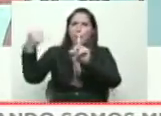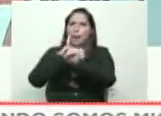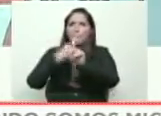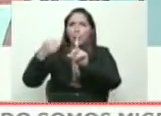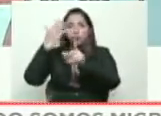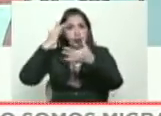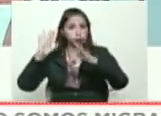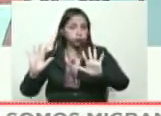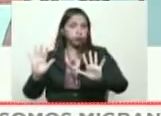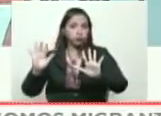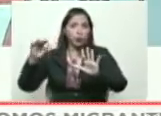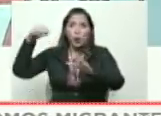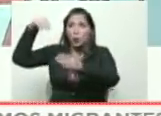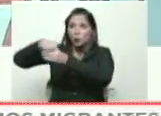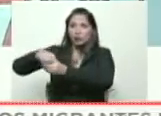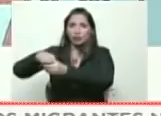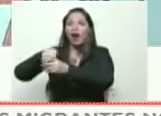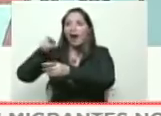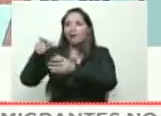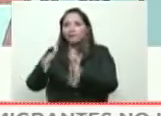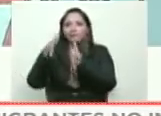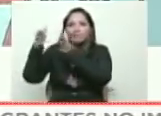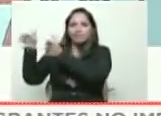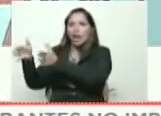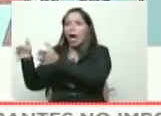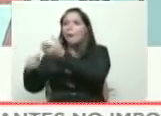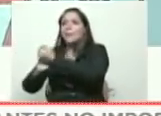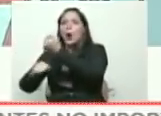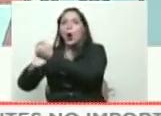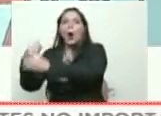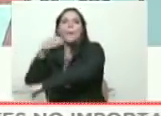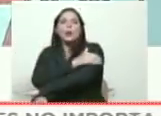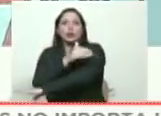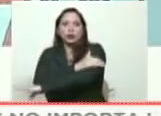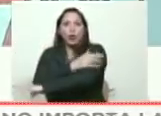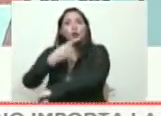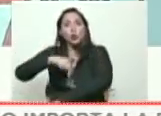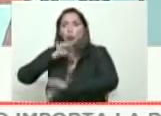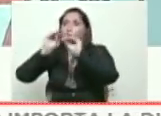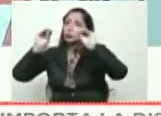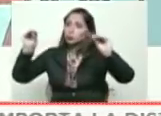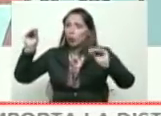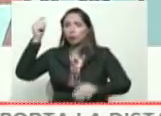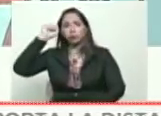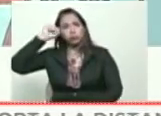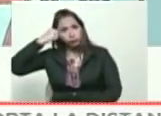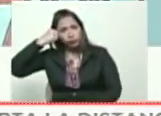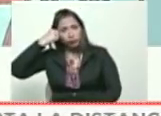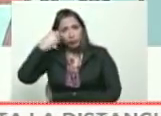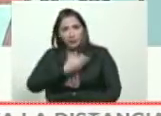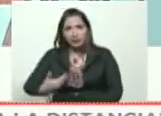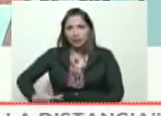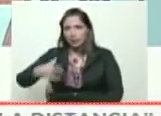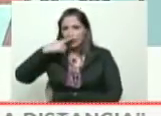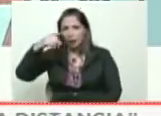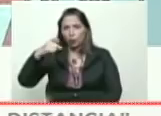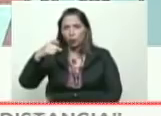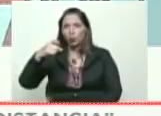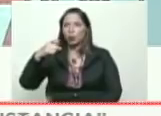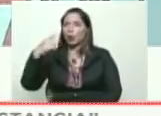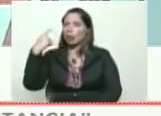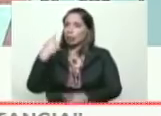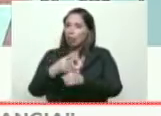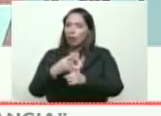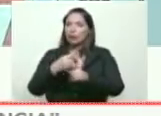intervención, están del lado de la oposición venezolana. Nosotros los llamamos a la reflexión. El presidente Nicolás Maduro ha sido muy constante en